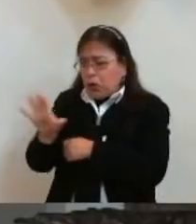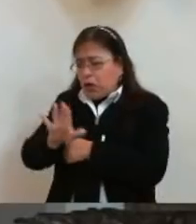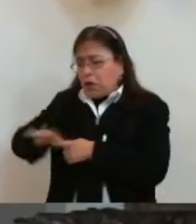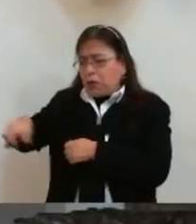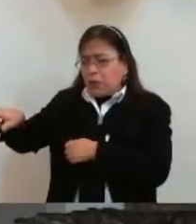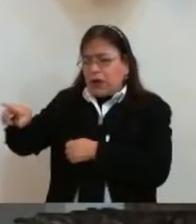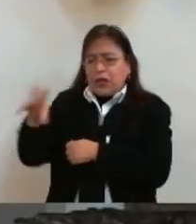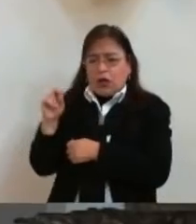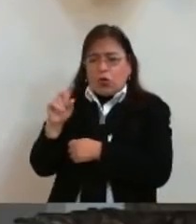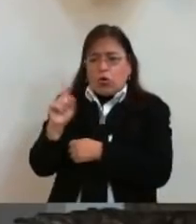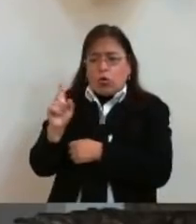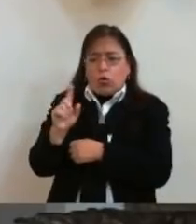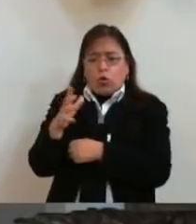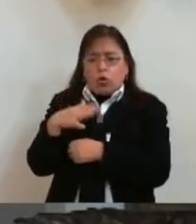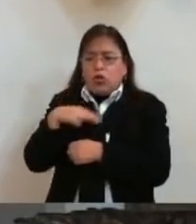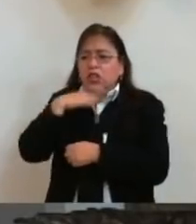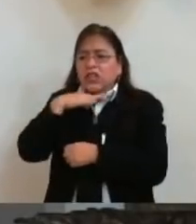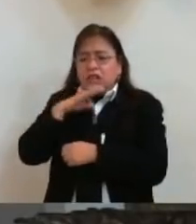para